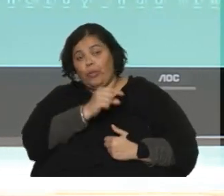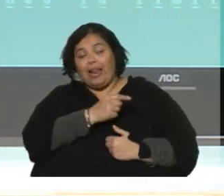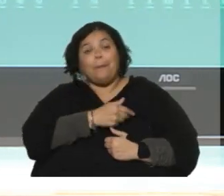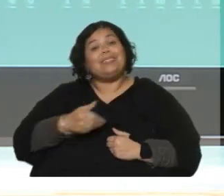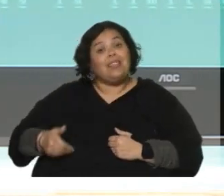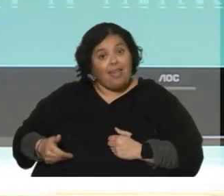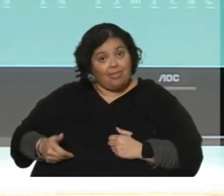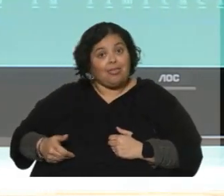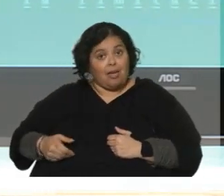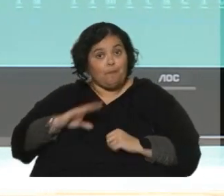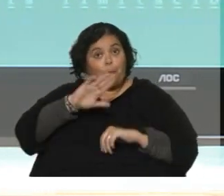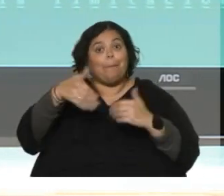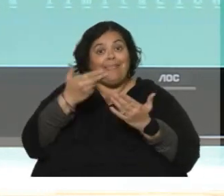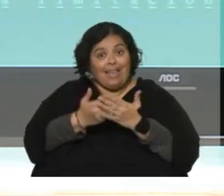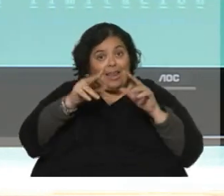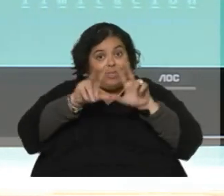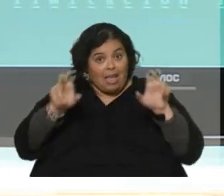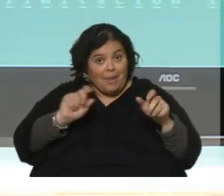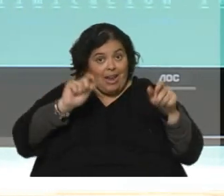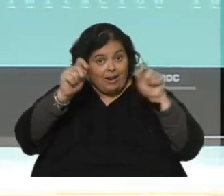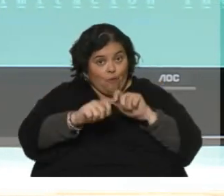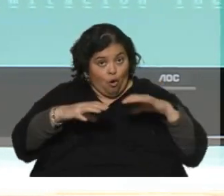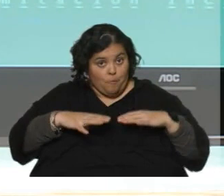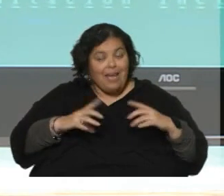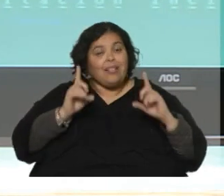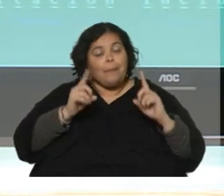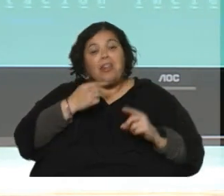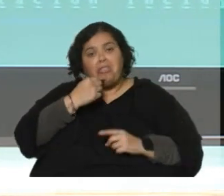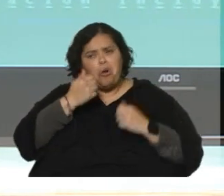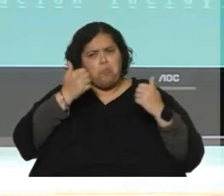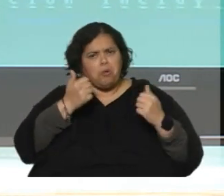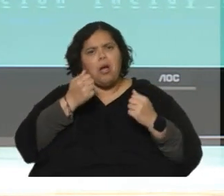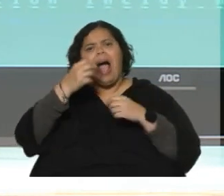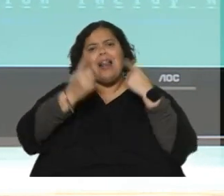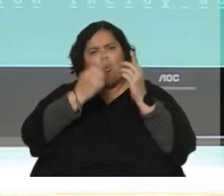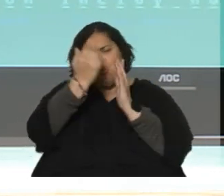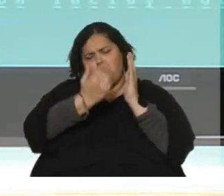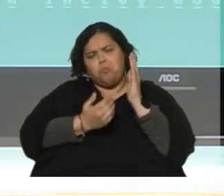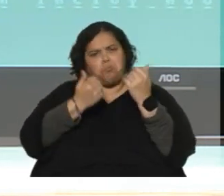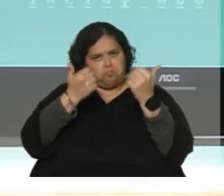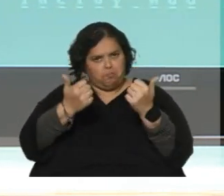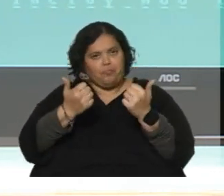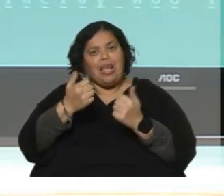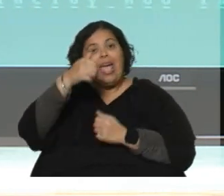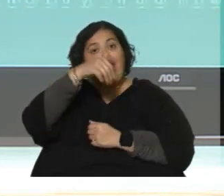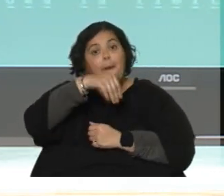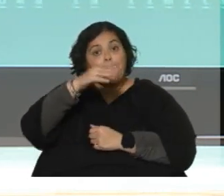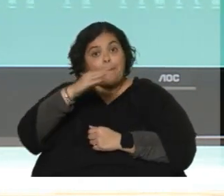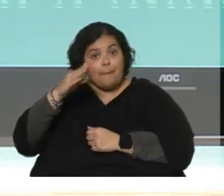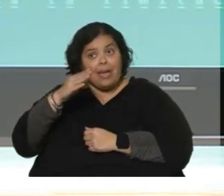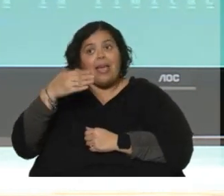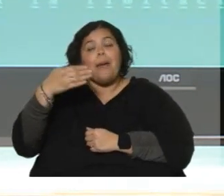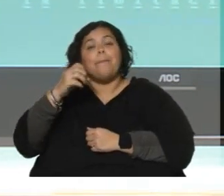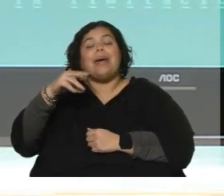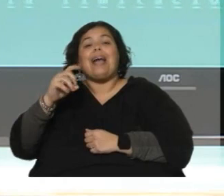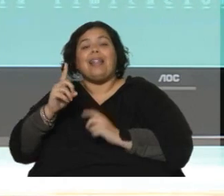arriba de la mesa y elogió algunas de de sus contenidos es decir tanto el mpp como Vergara en dicho Bueno lo que se va a abrir Es